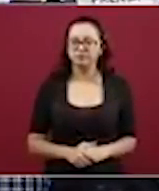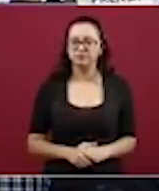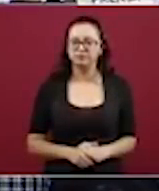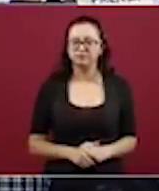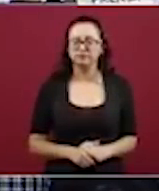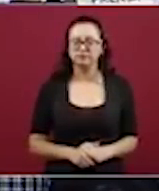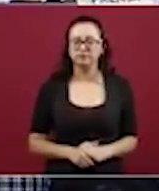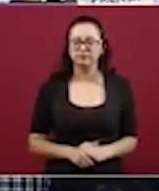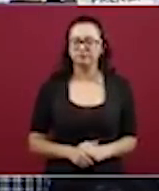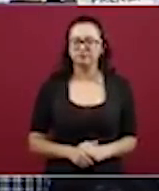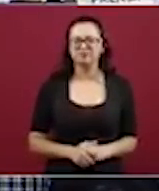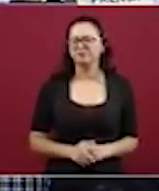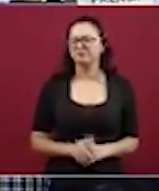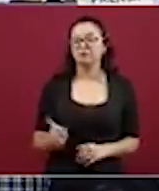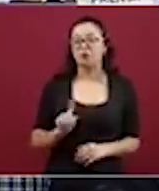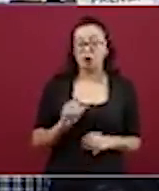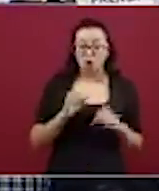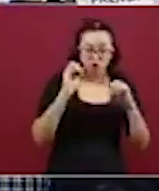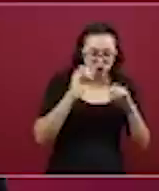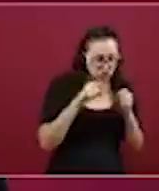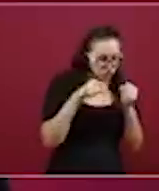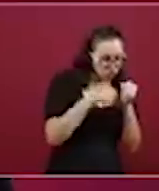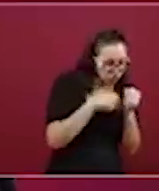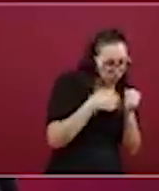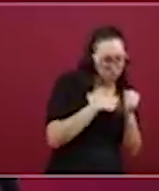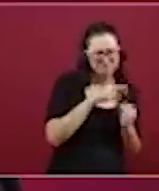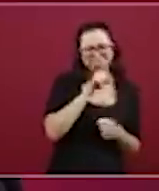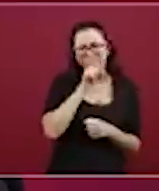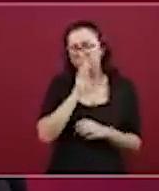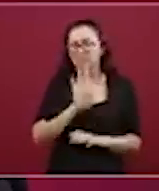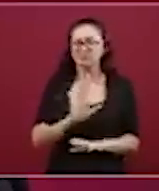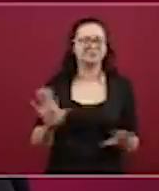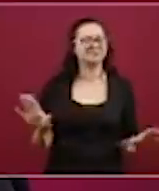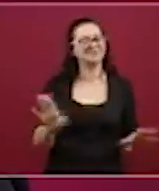No, pero no fue así en oscurito, fue público.